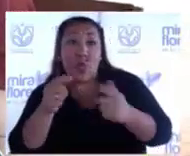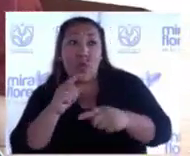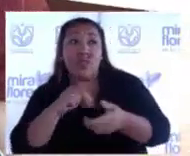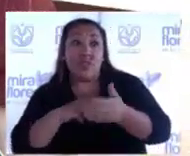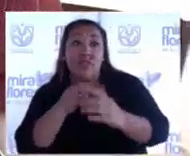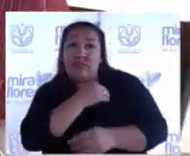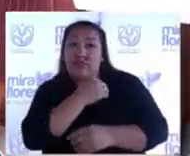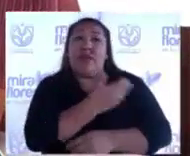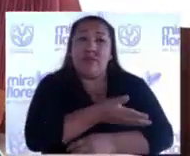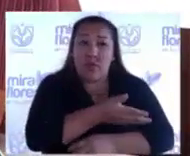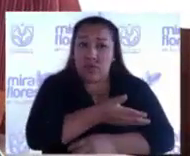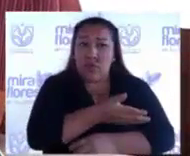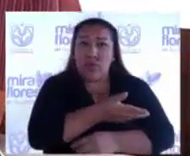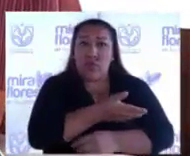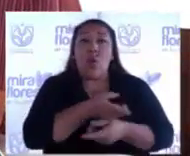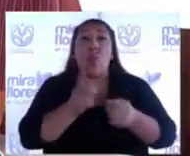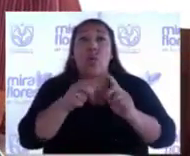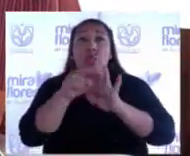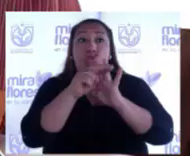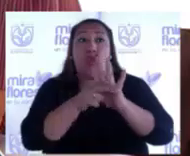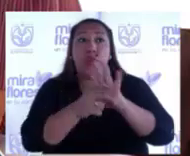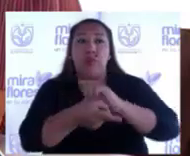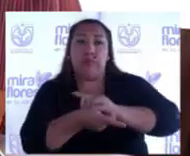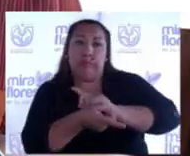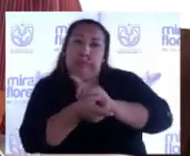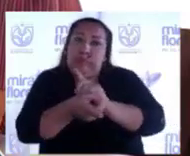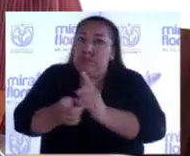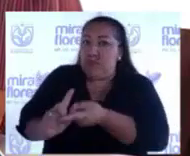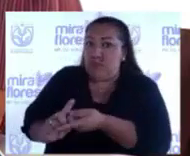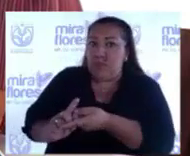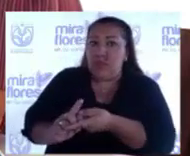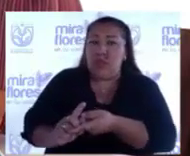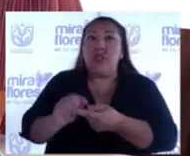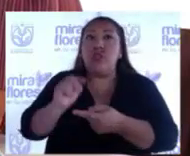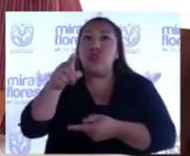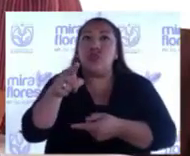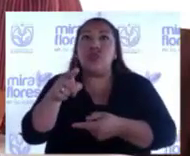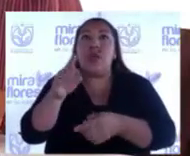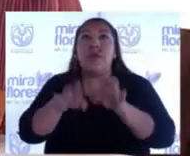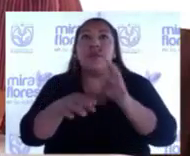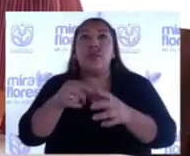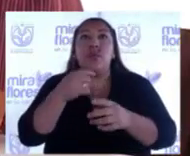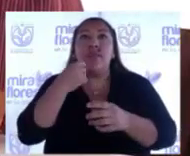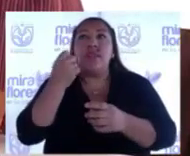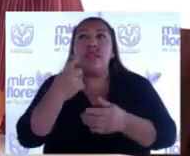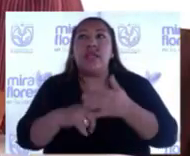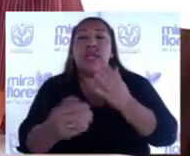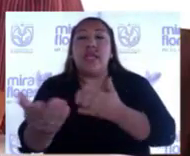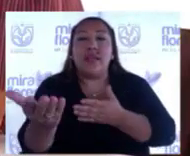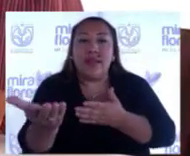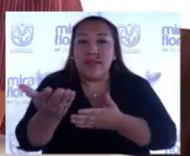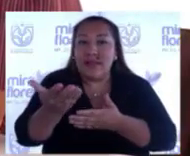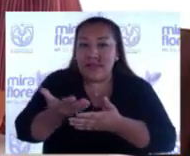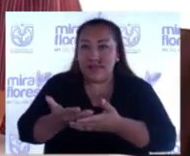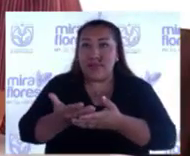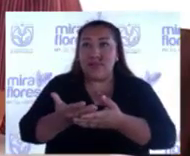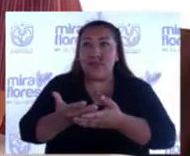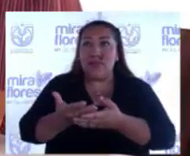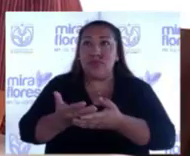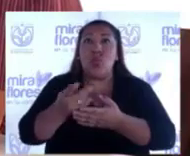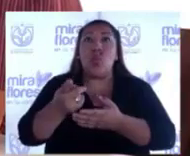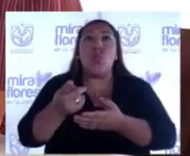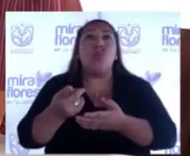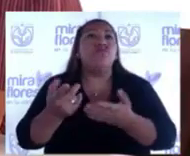norma se tergiversa y usted está mal interpretada por el simple hecho de recibir